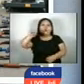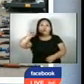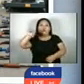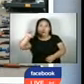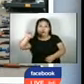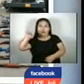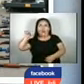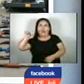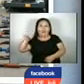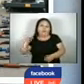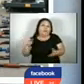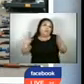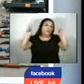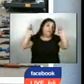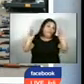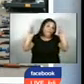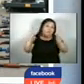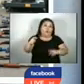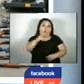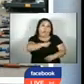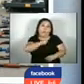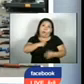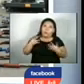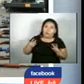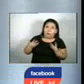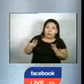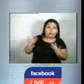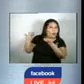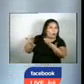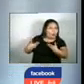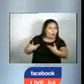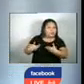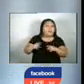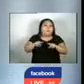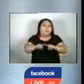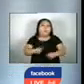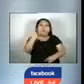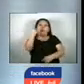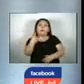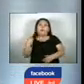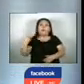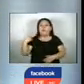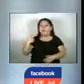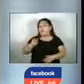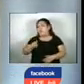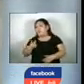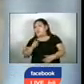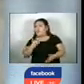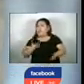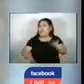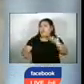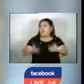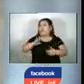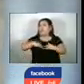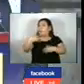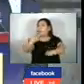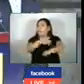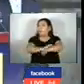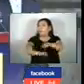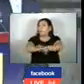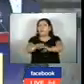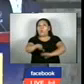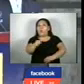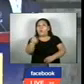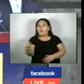Benítez, quien sería el responsable de recibir el cargamento, aunque en directo la PNC no descartó más capturas. En